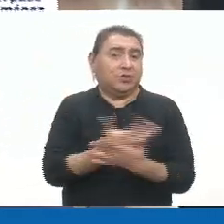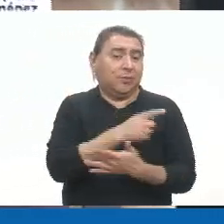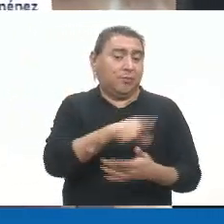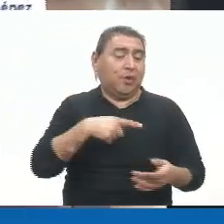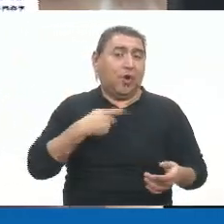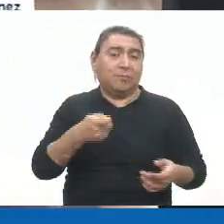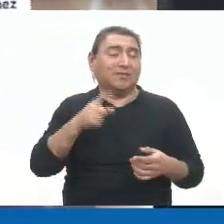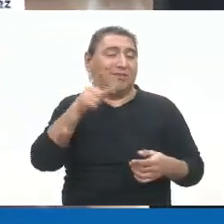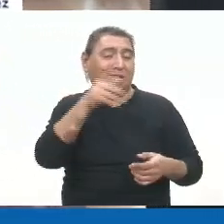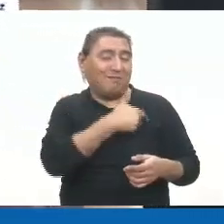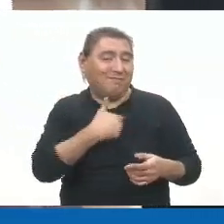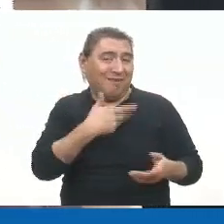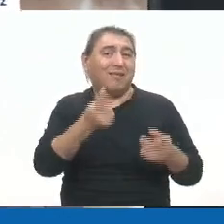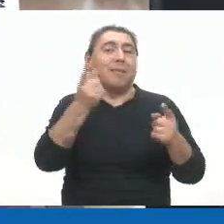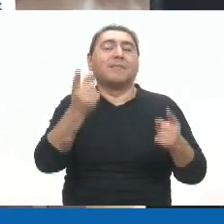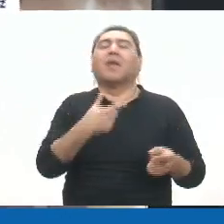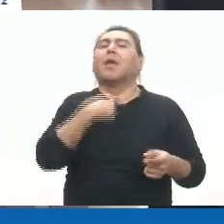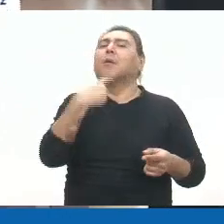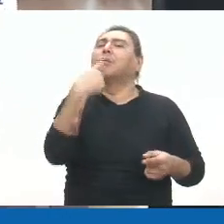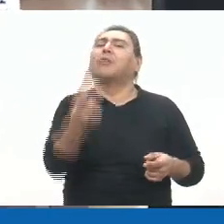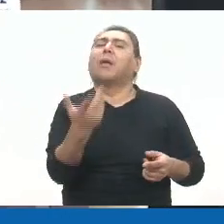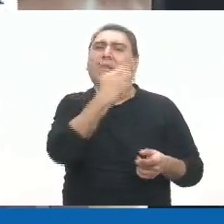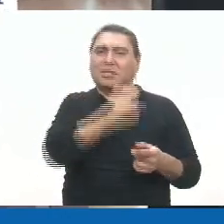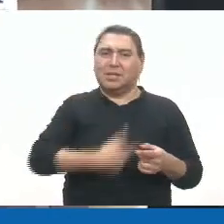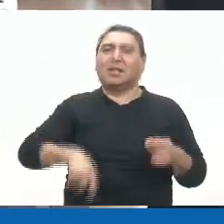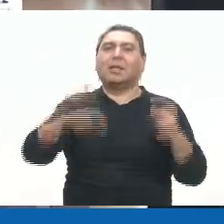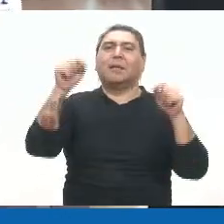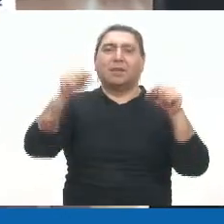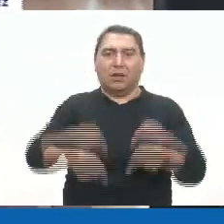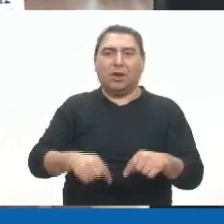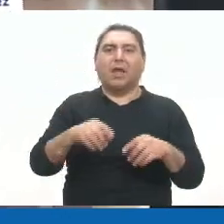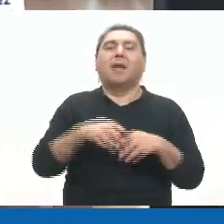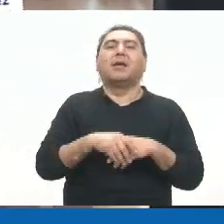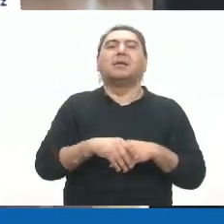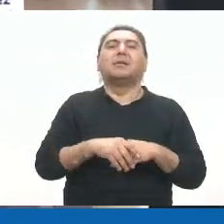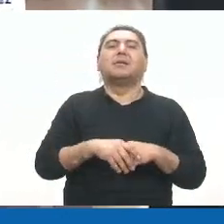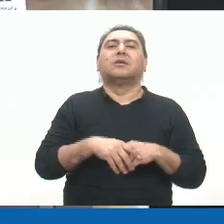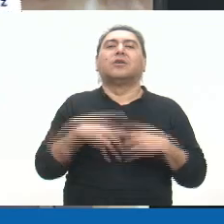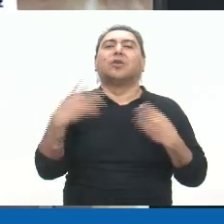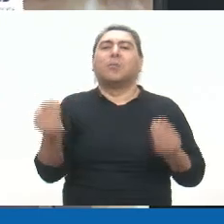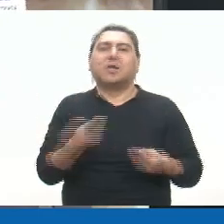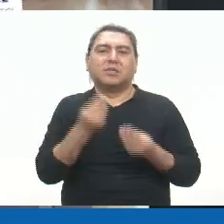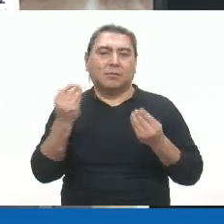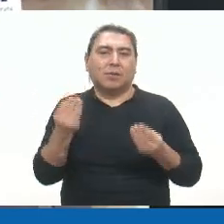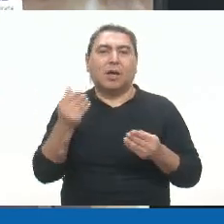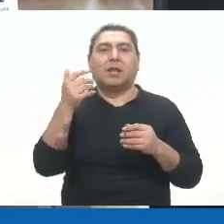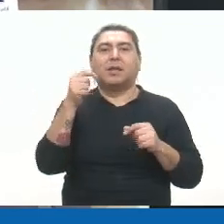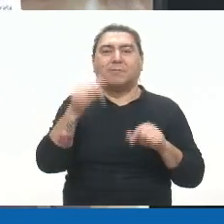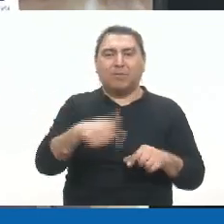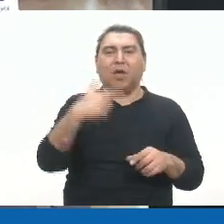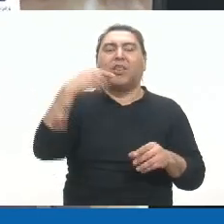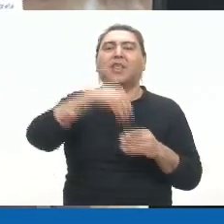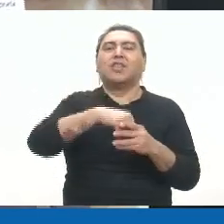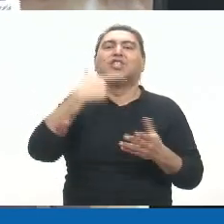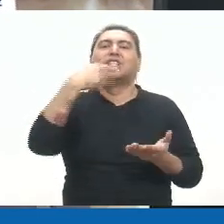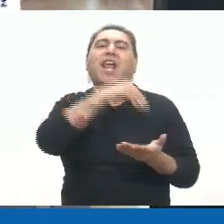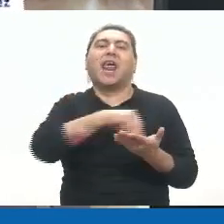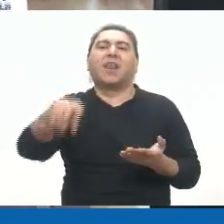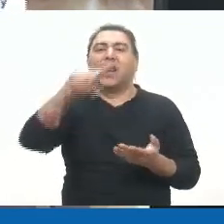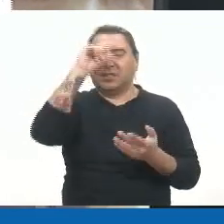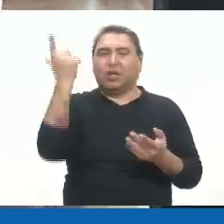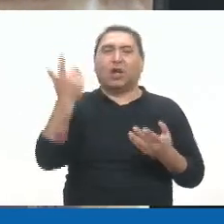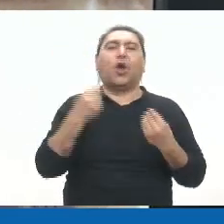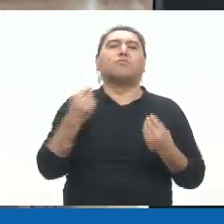Quiero preguntarle al presidente pero sobre todo a la bancada oficialista cómo vamos a hacer desde este senado de la nación para